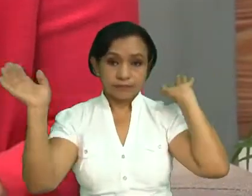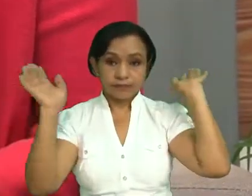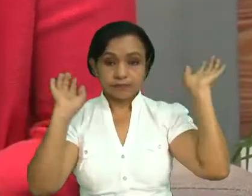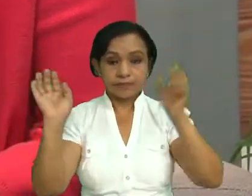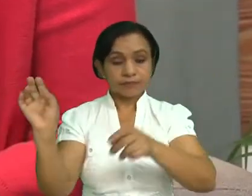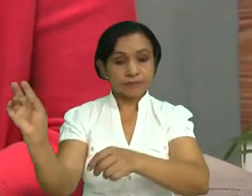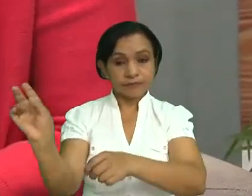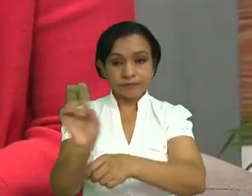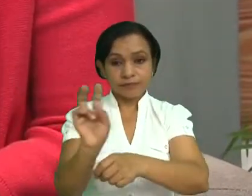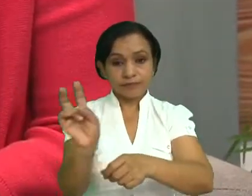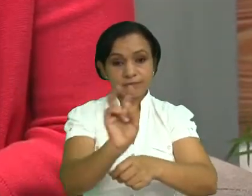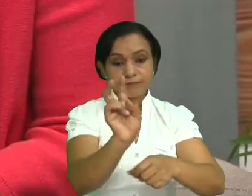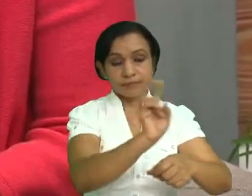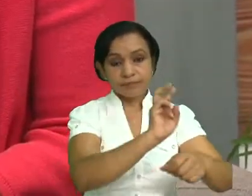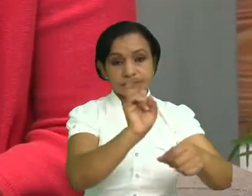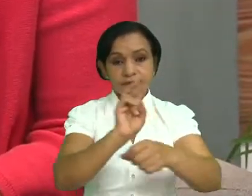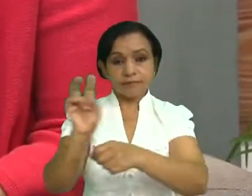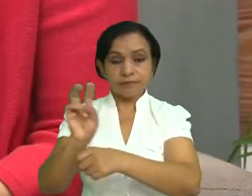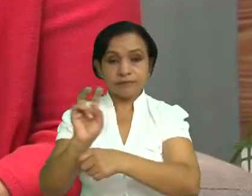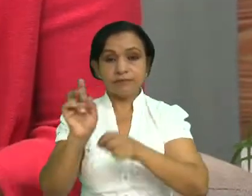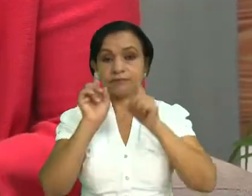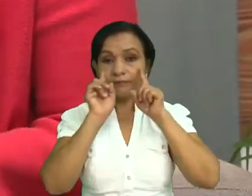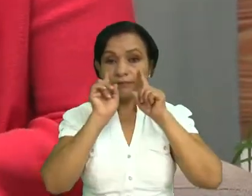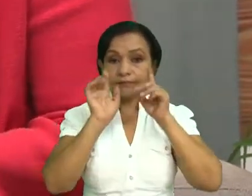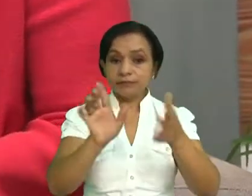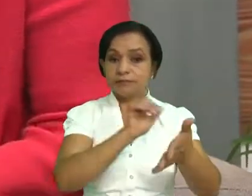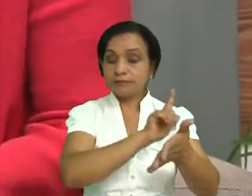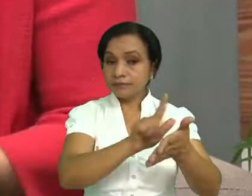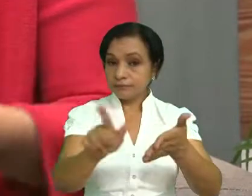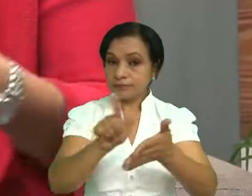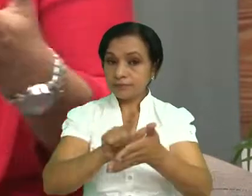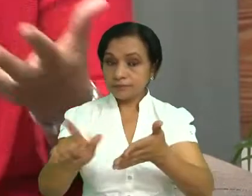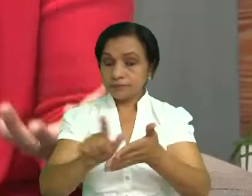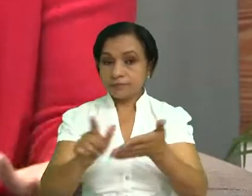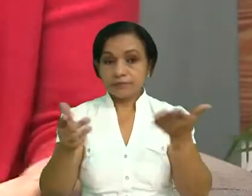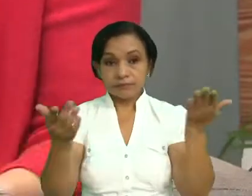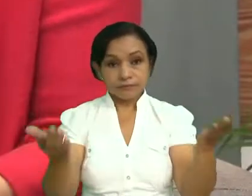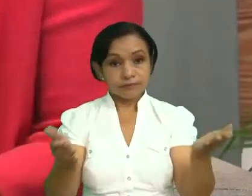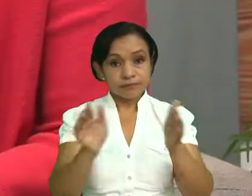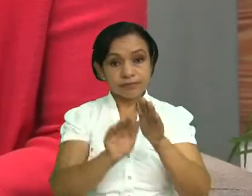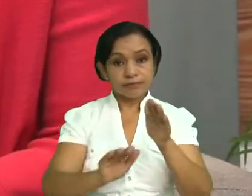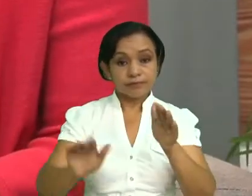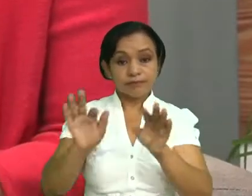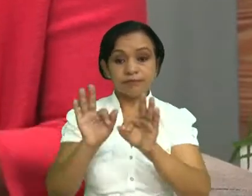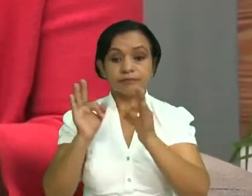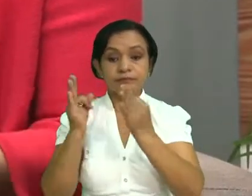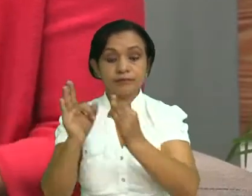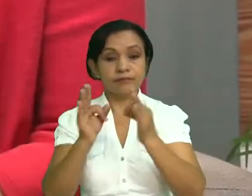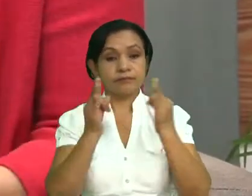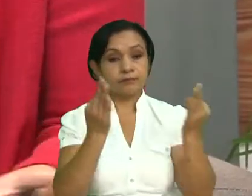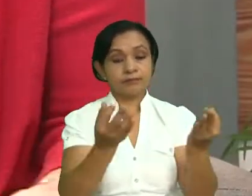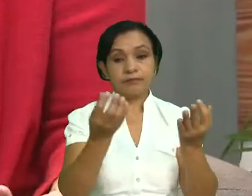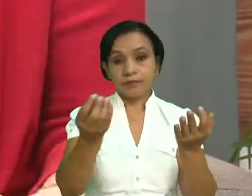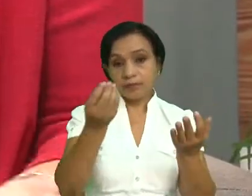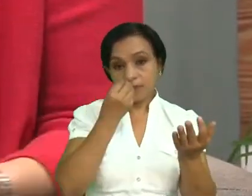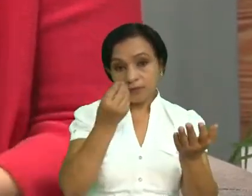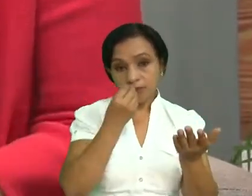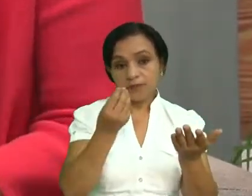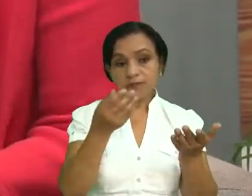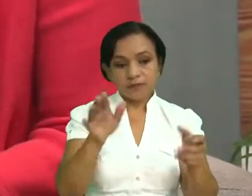supervisión de las medidas higiénico-sanitarias, sobre todo las familias que manipulan alimentos, en el